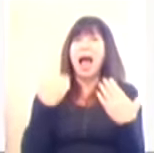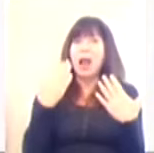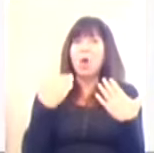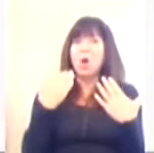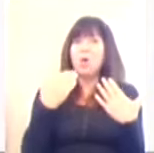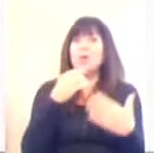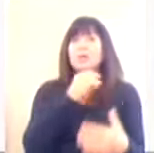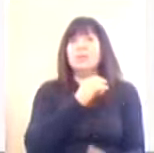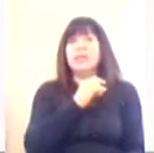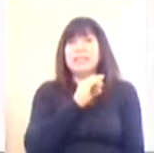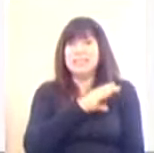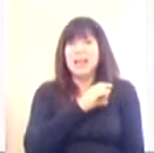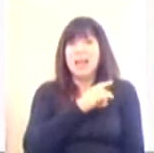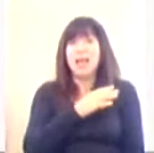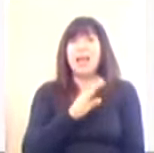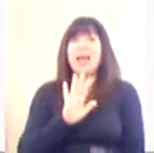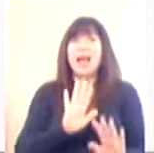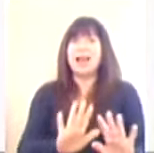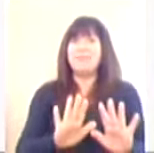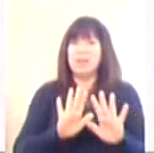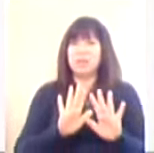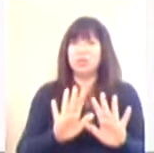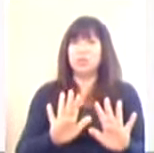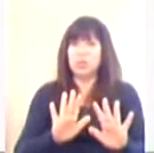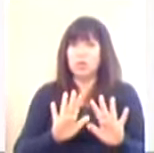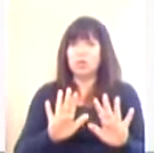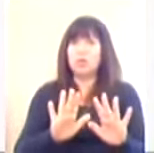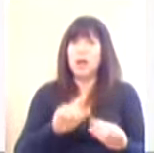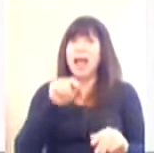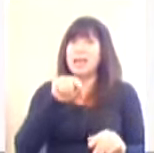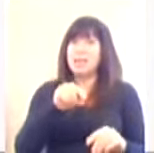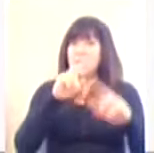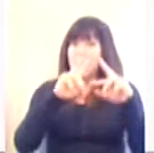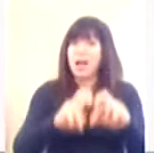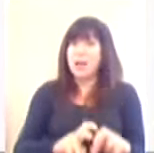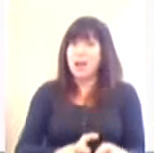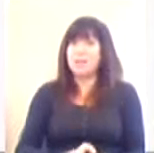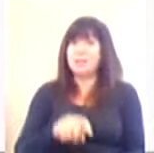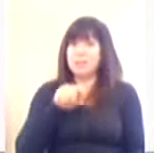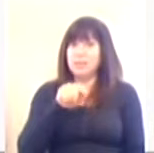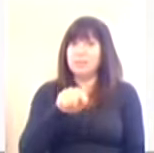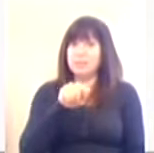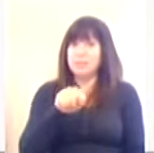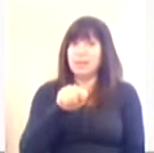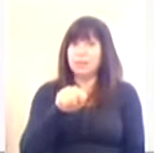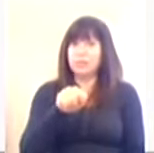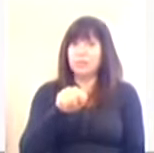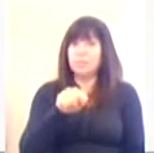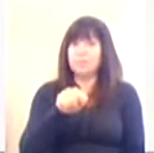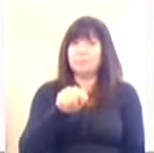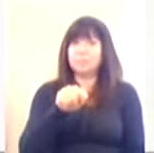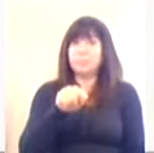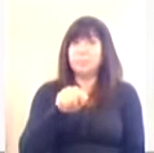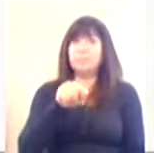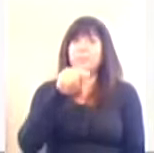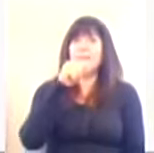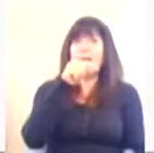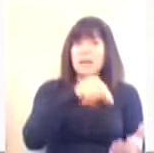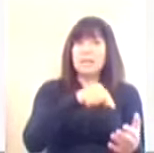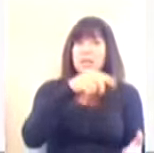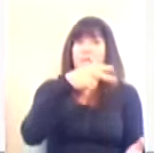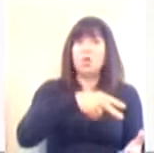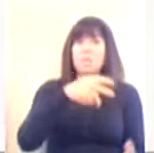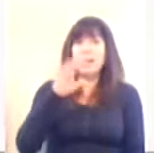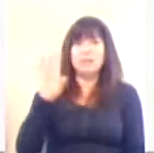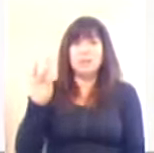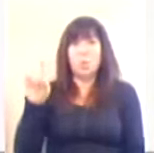calefacción. Aquí hay un análisis de esa fuente y en el 2020 el 71% del calor de los hogares en Chile se produce hasta